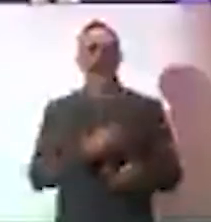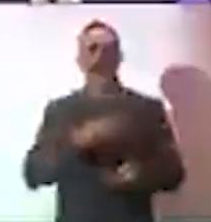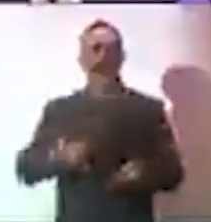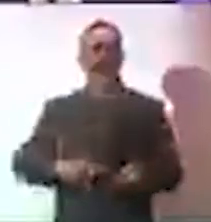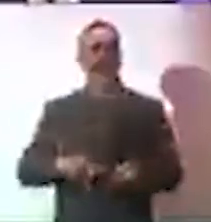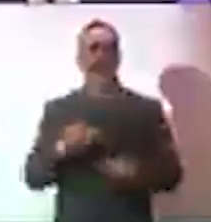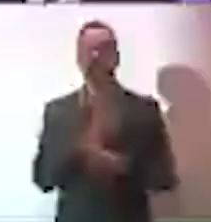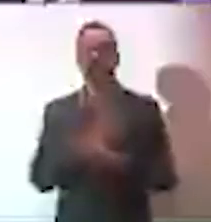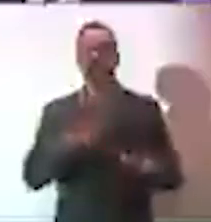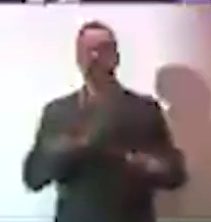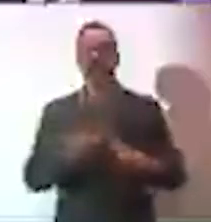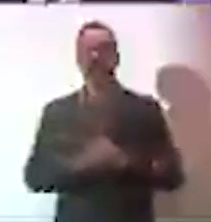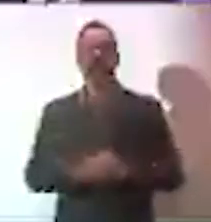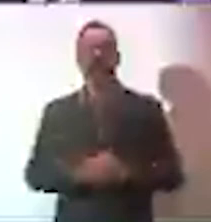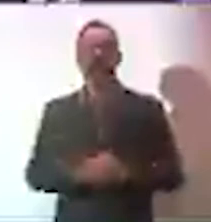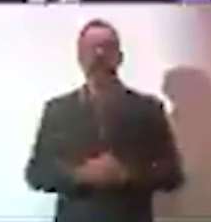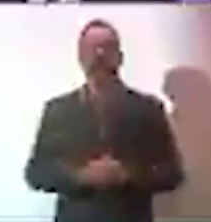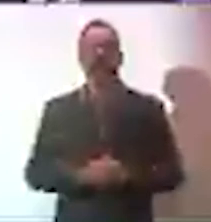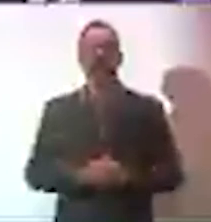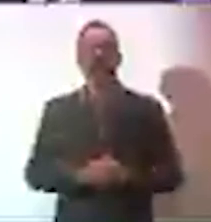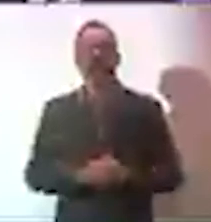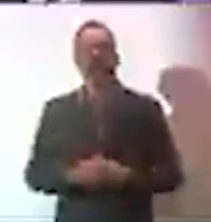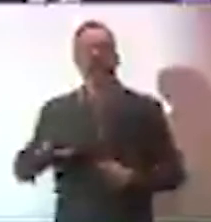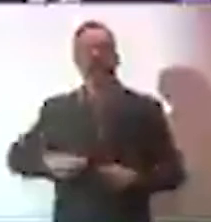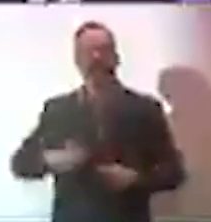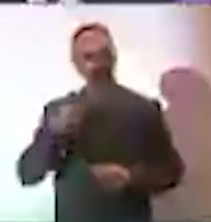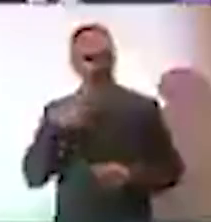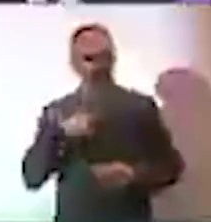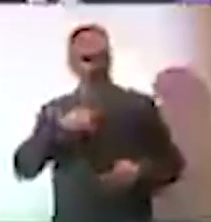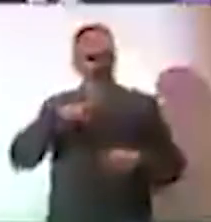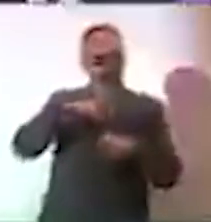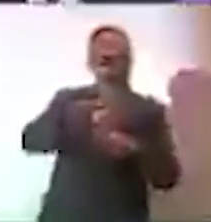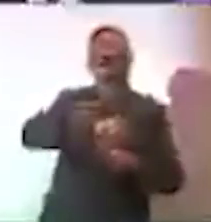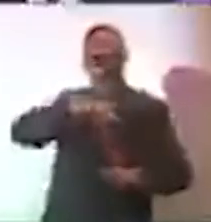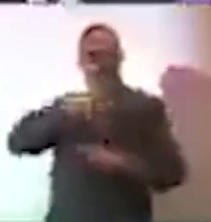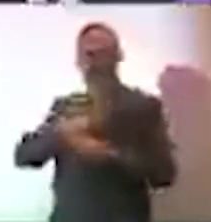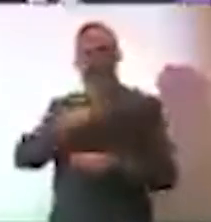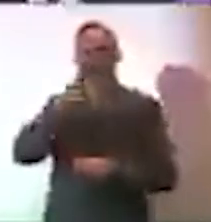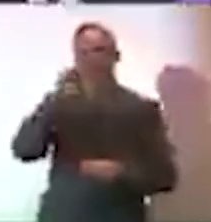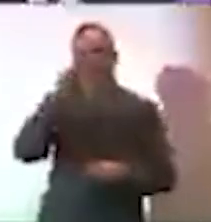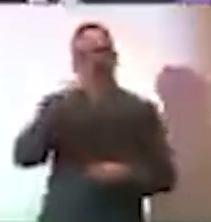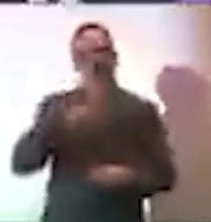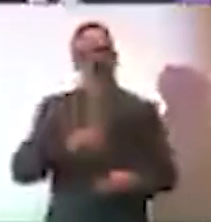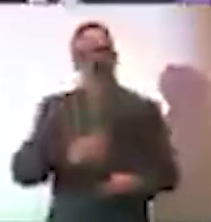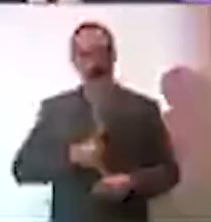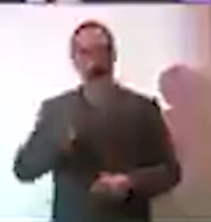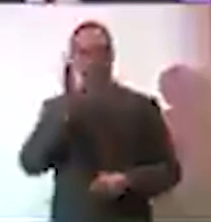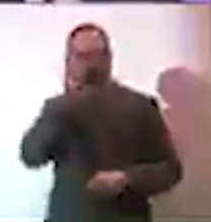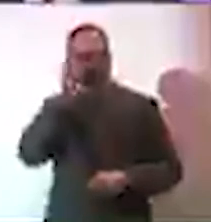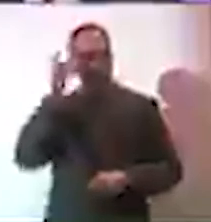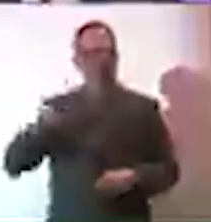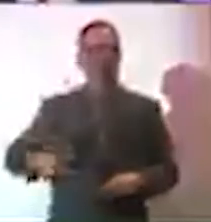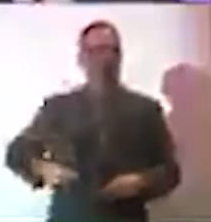Nunca he descolgado el teléfono del presidente Eduardo Rivera para hacerle una